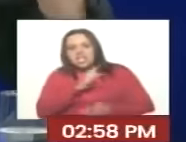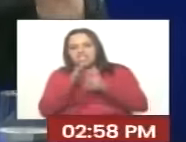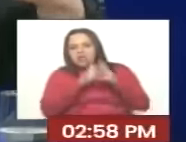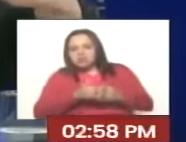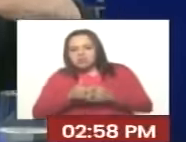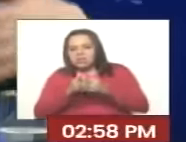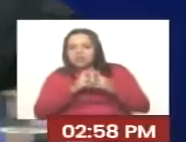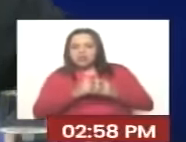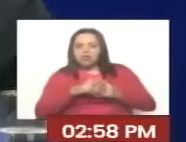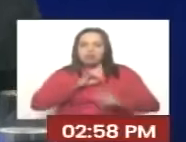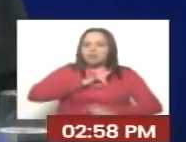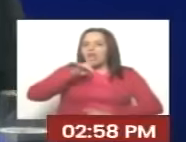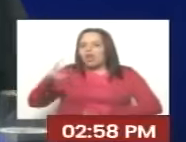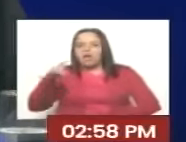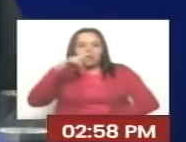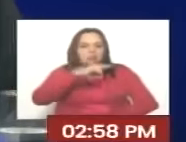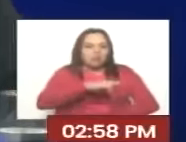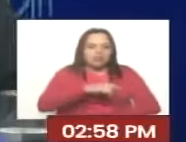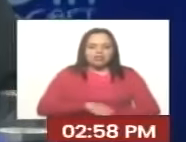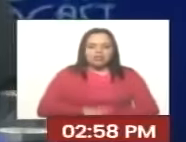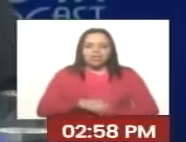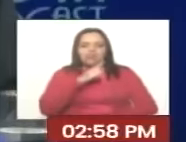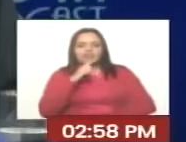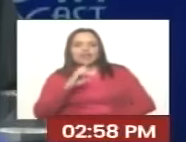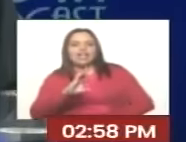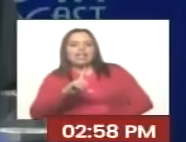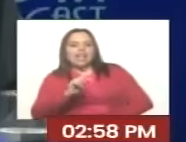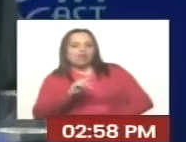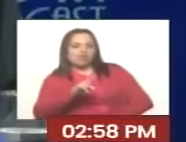porque Guillermo Méstica y Natalia Méstica son